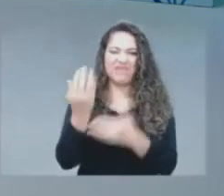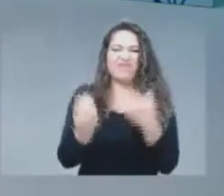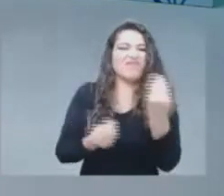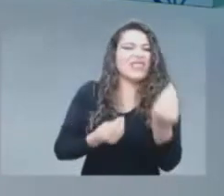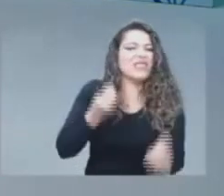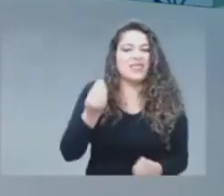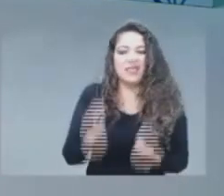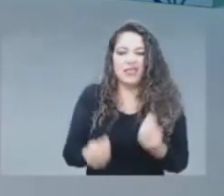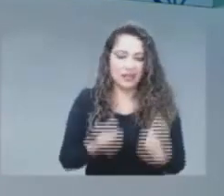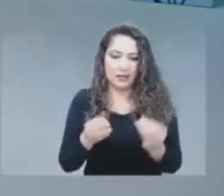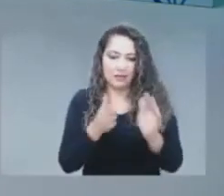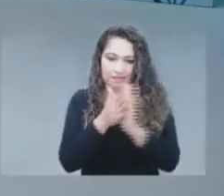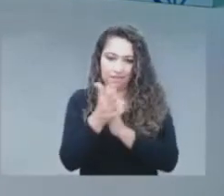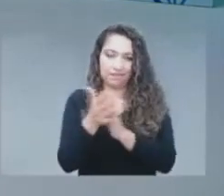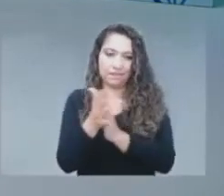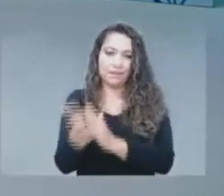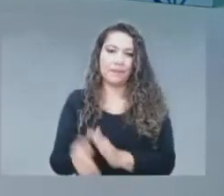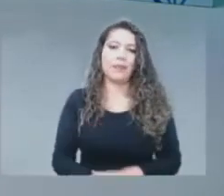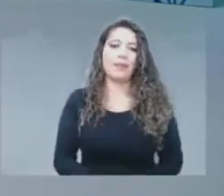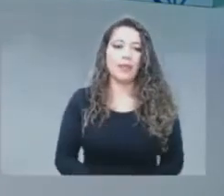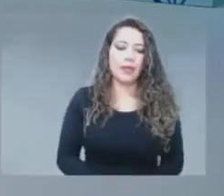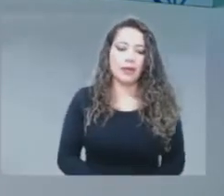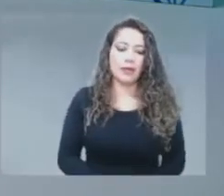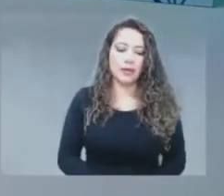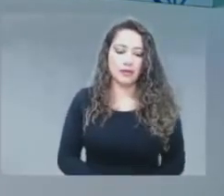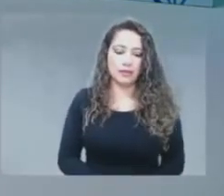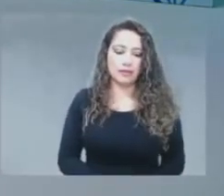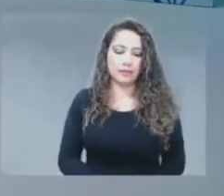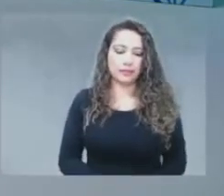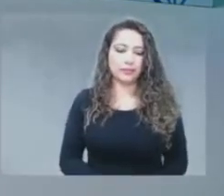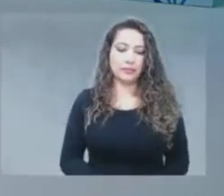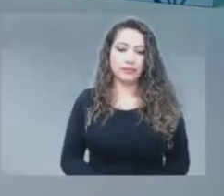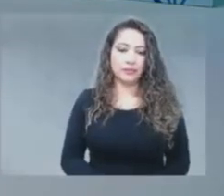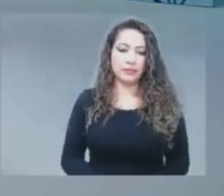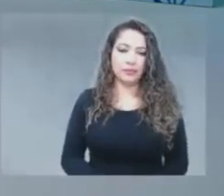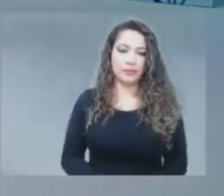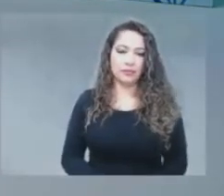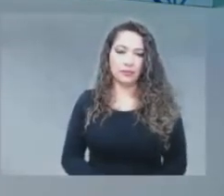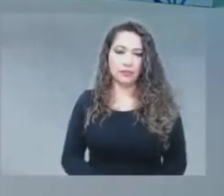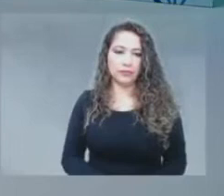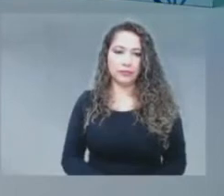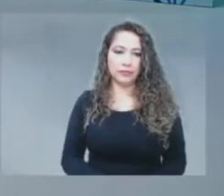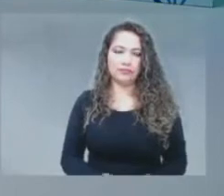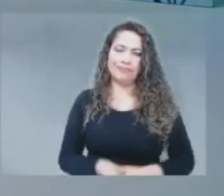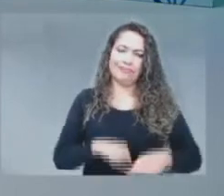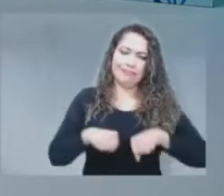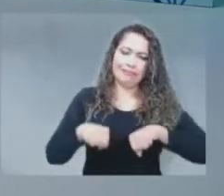So what have we done? En primer lugar, trabajamos arduamente.